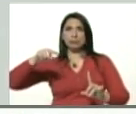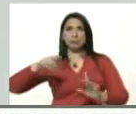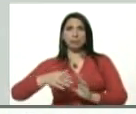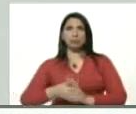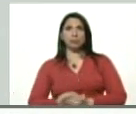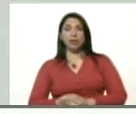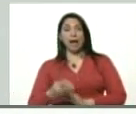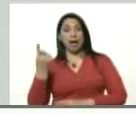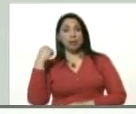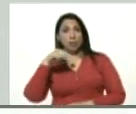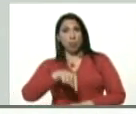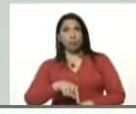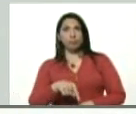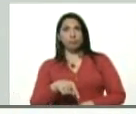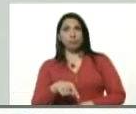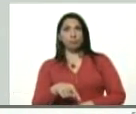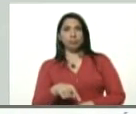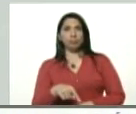Entre ayer y hoy.